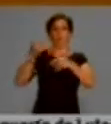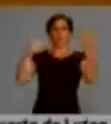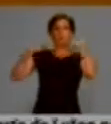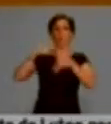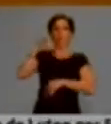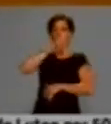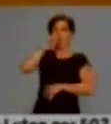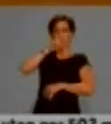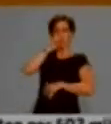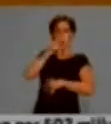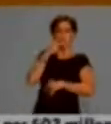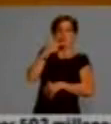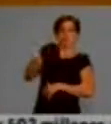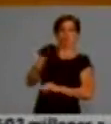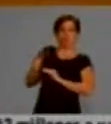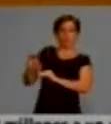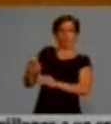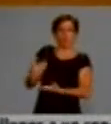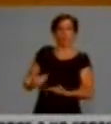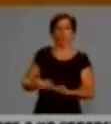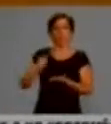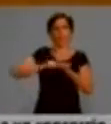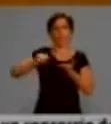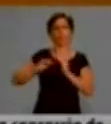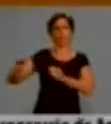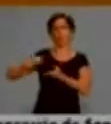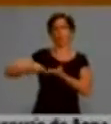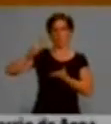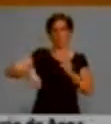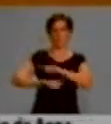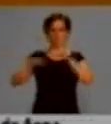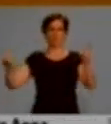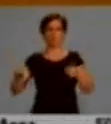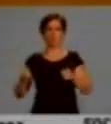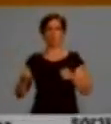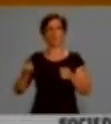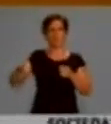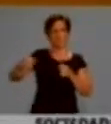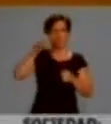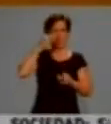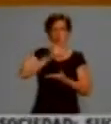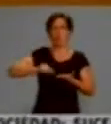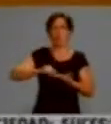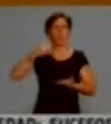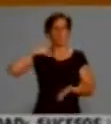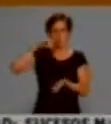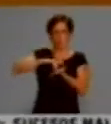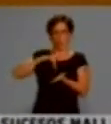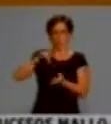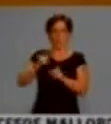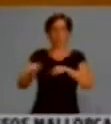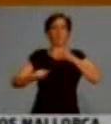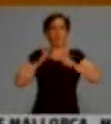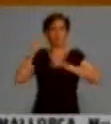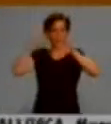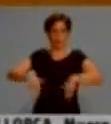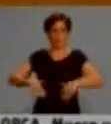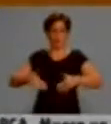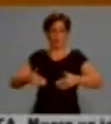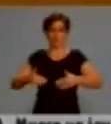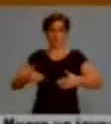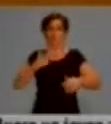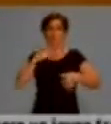letra del extesorero, que era un documento apócrifo, que eran fotocopias, que estaba todo escrito el mismo día. Mentiras y más